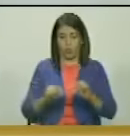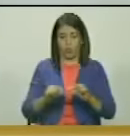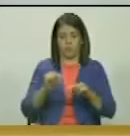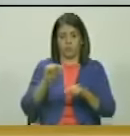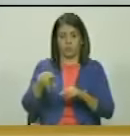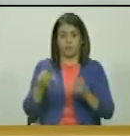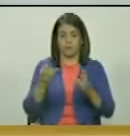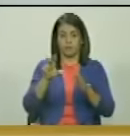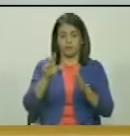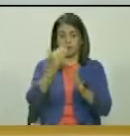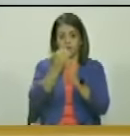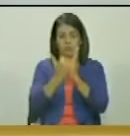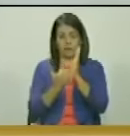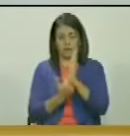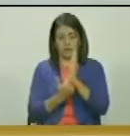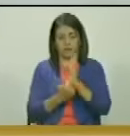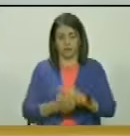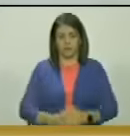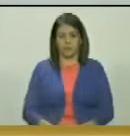los acápites